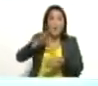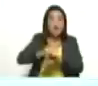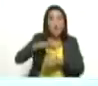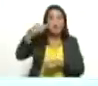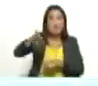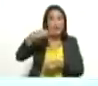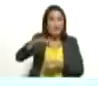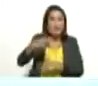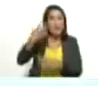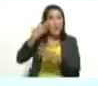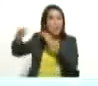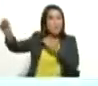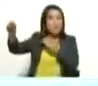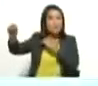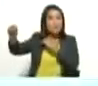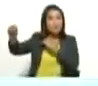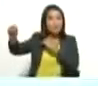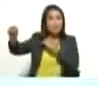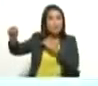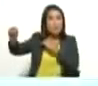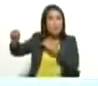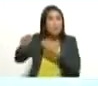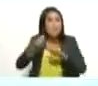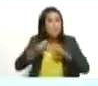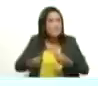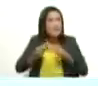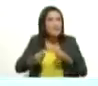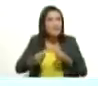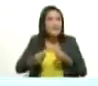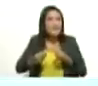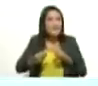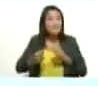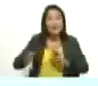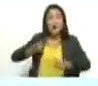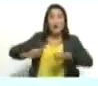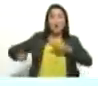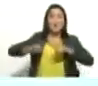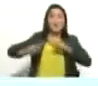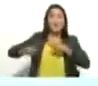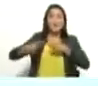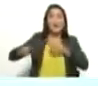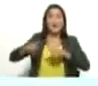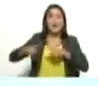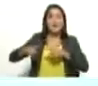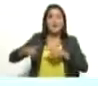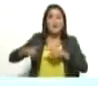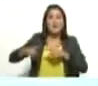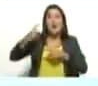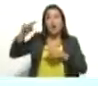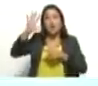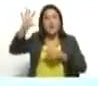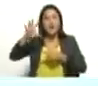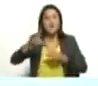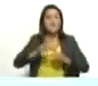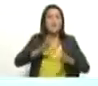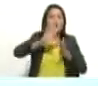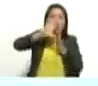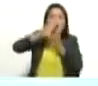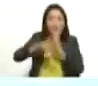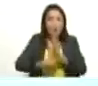huyó para coordinar en el exterior el robo de la empresa